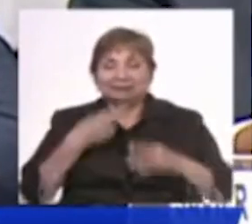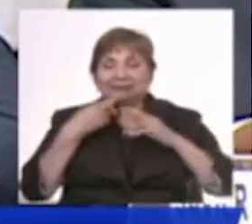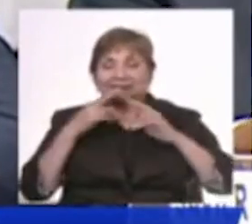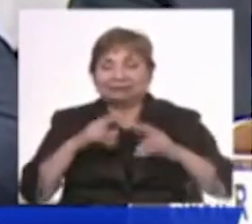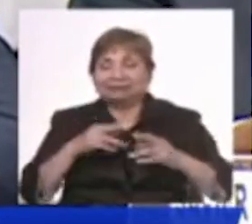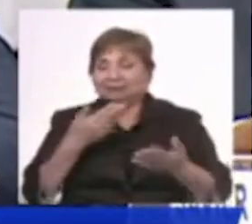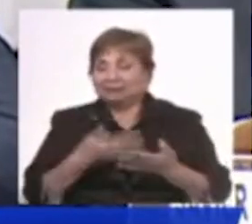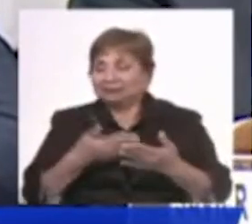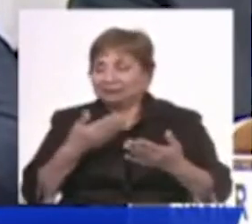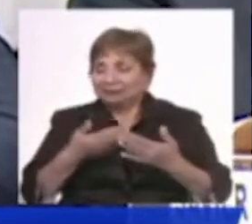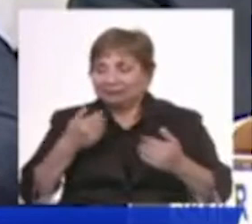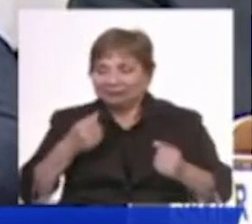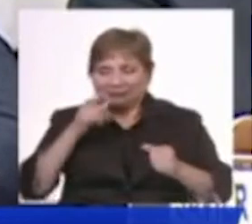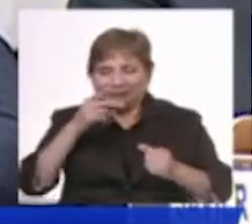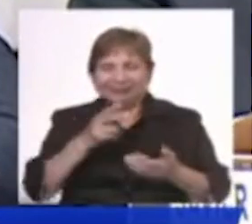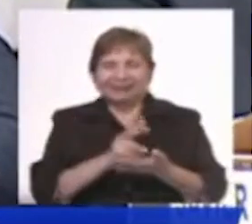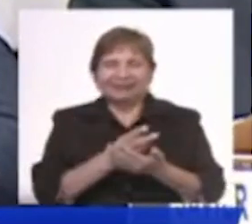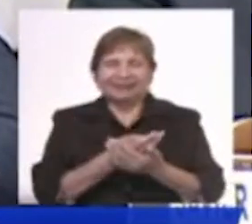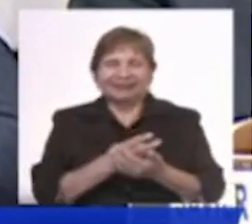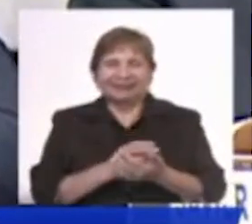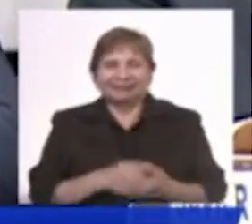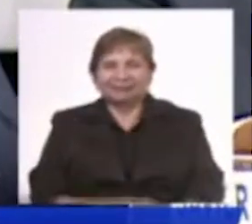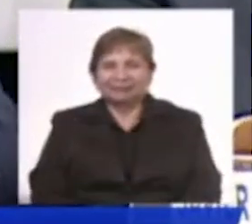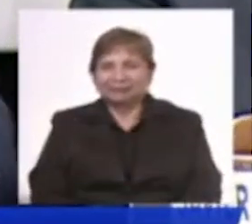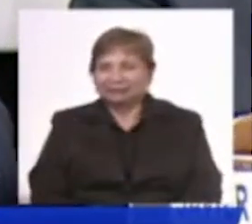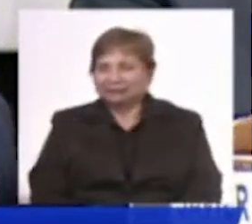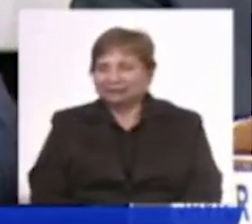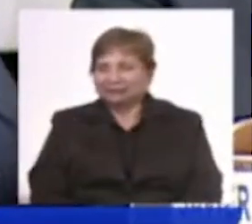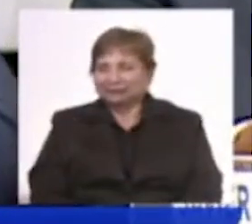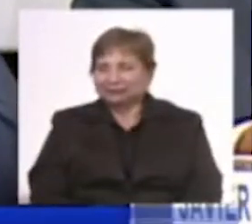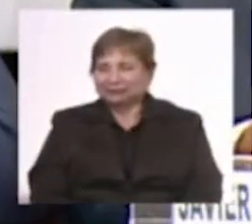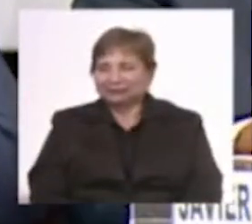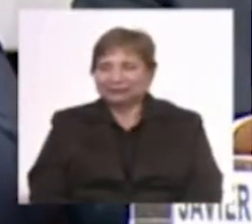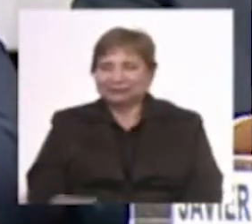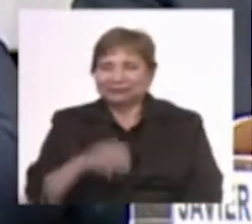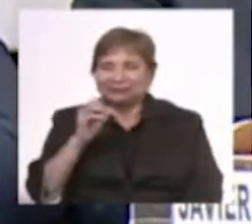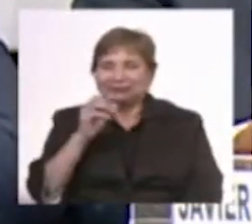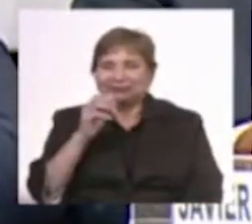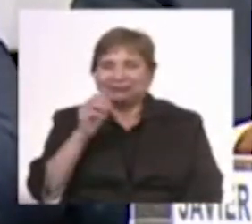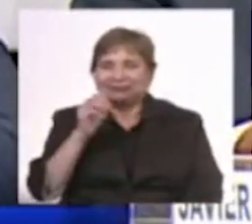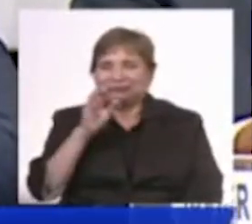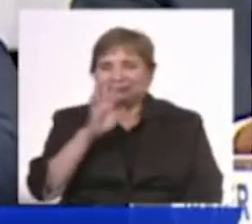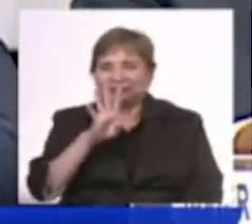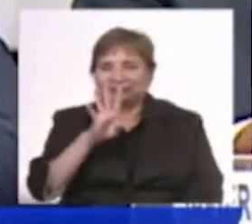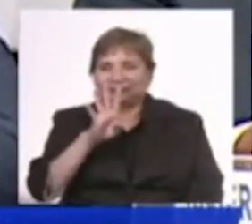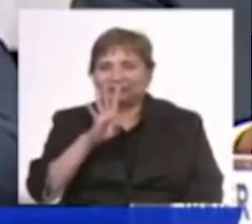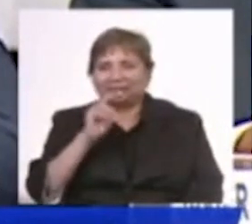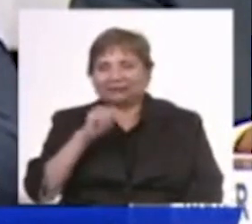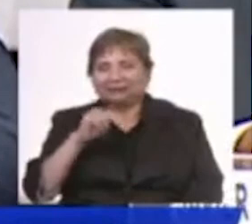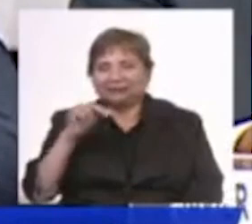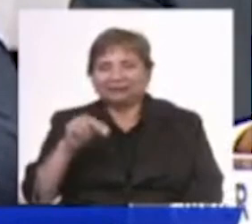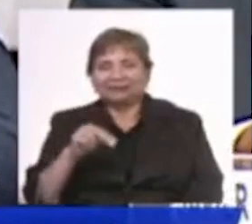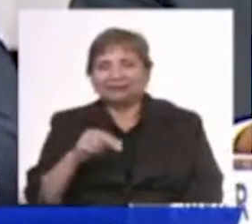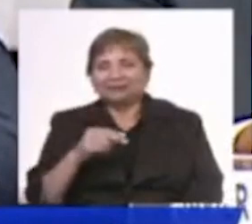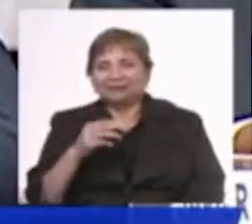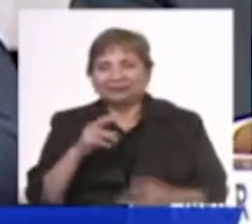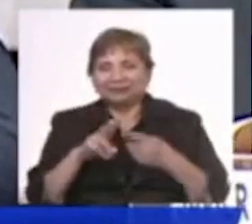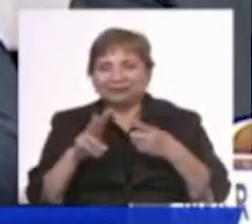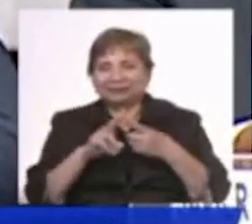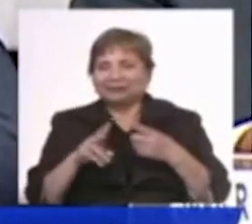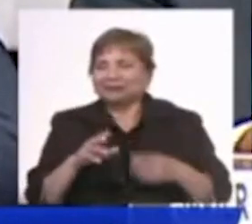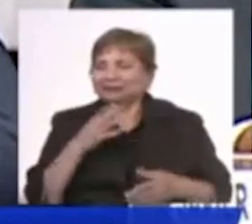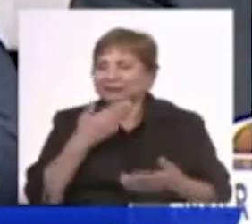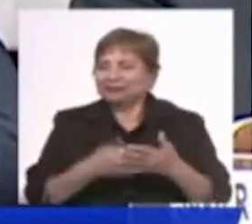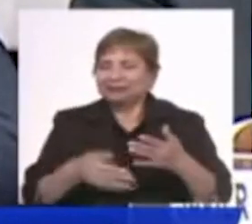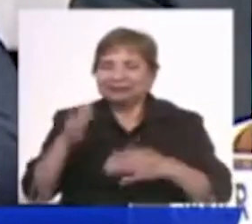que tengo ante su inquietud, señorita periodista. Siguiente pregunta, Omar Jordán, de América Televisión y Canal N. ¿Cómo